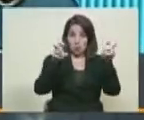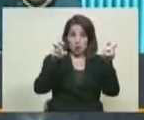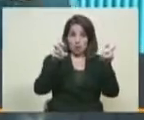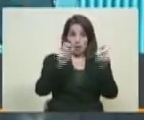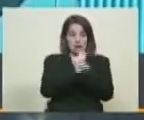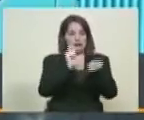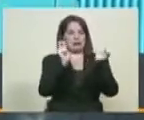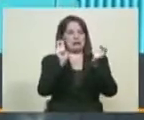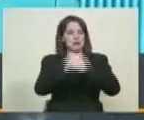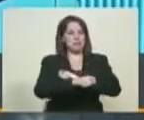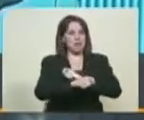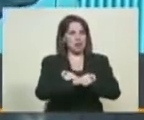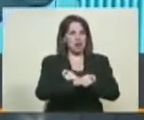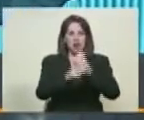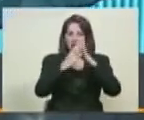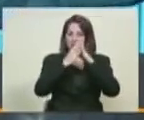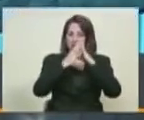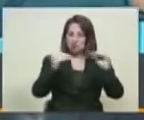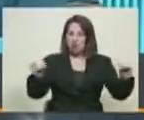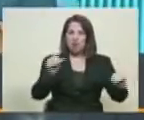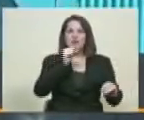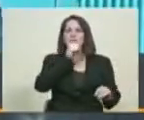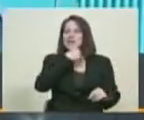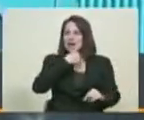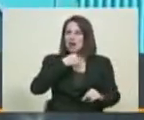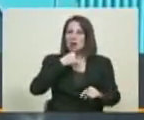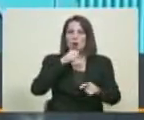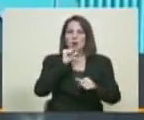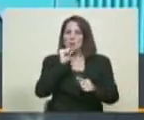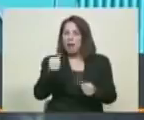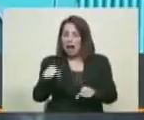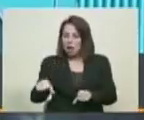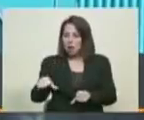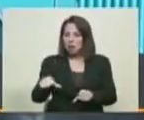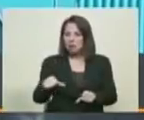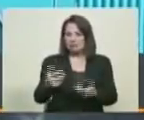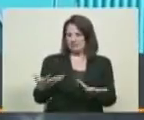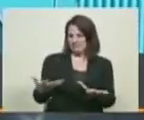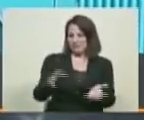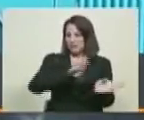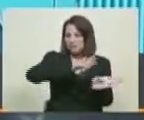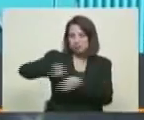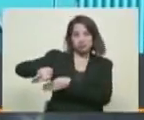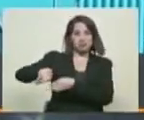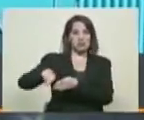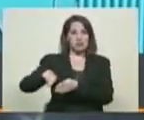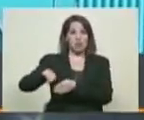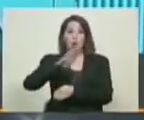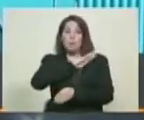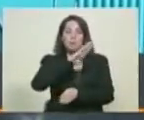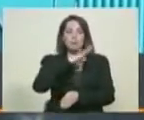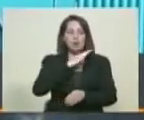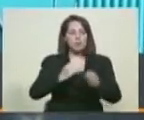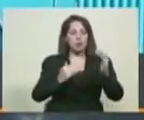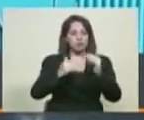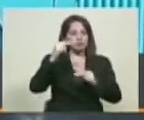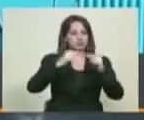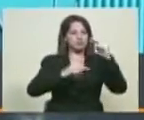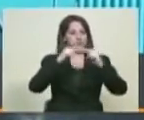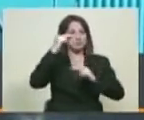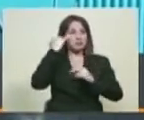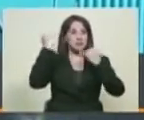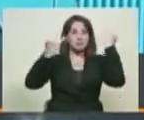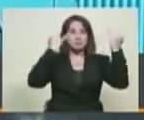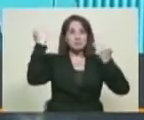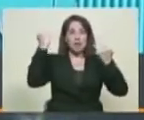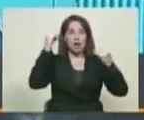sustituir definitivamente todo, todo lo que haya que sustituir. Caminar con pies propios, pensar con